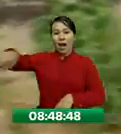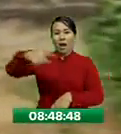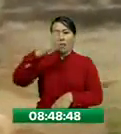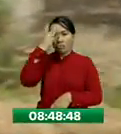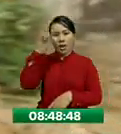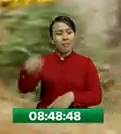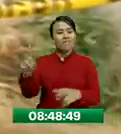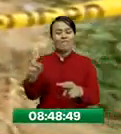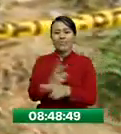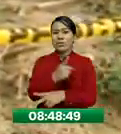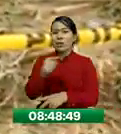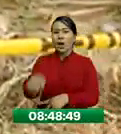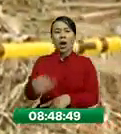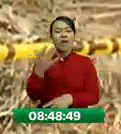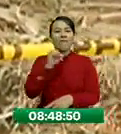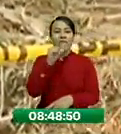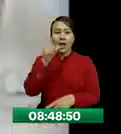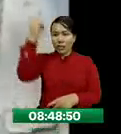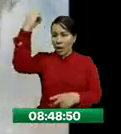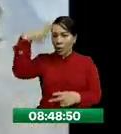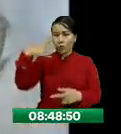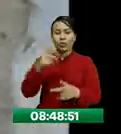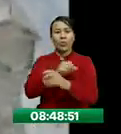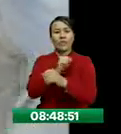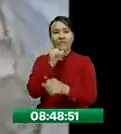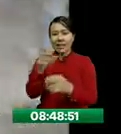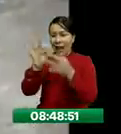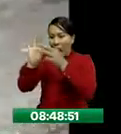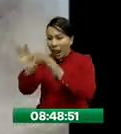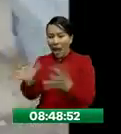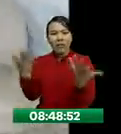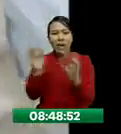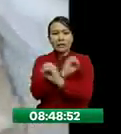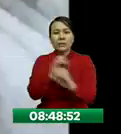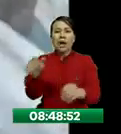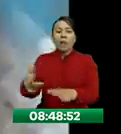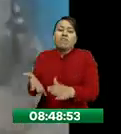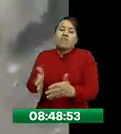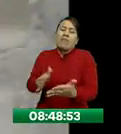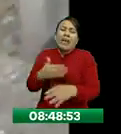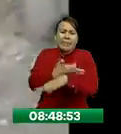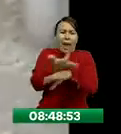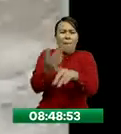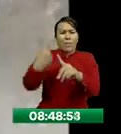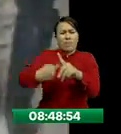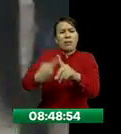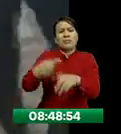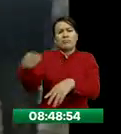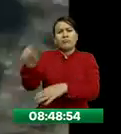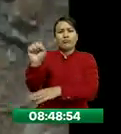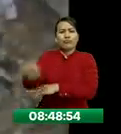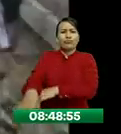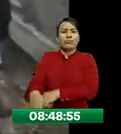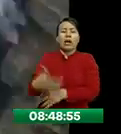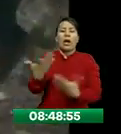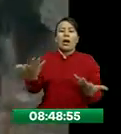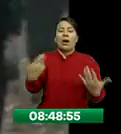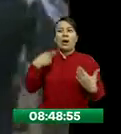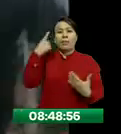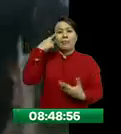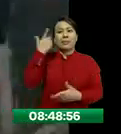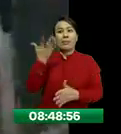vecindario en Mapasingue Este, donde la muerte se había ausentado desde hace meses, informó Jorge